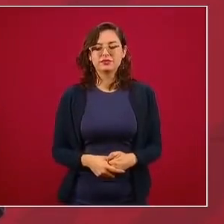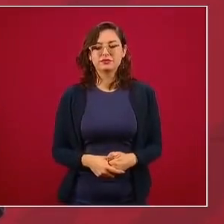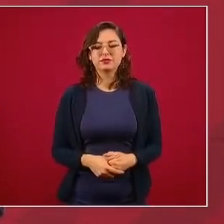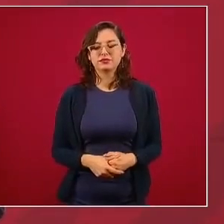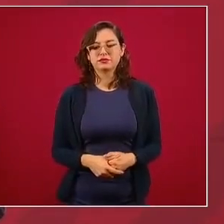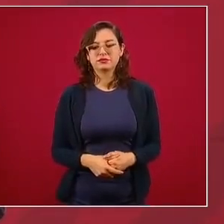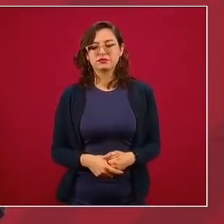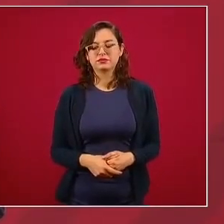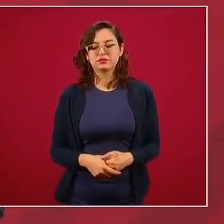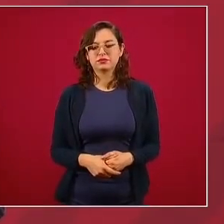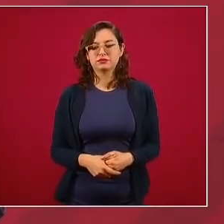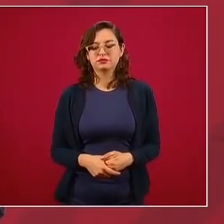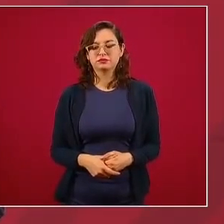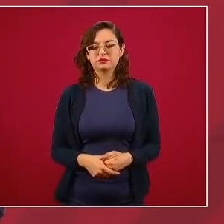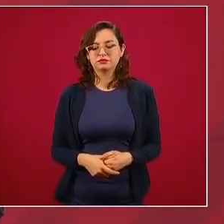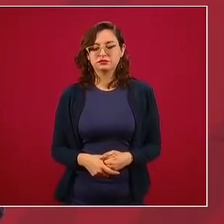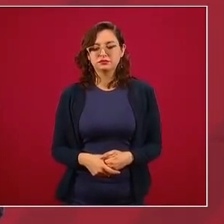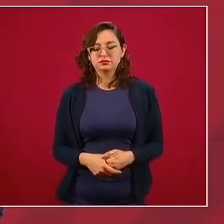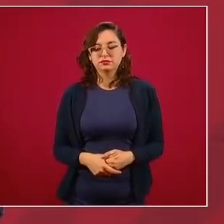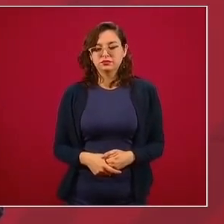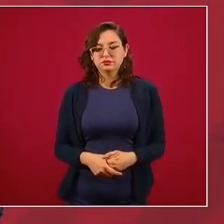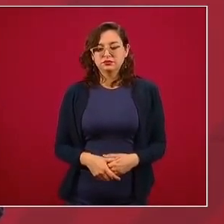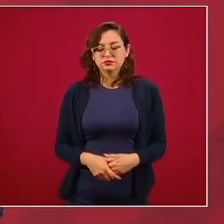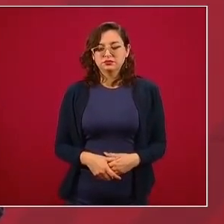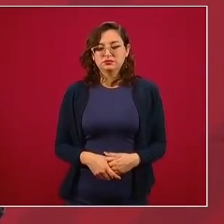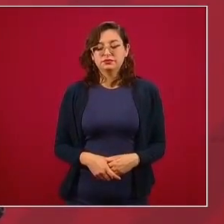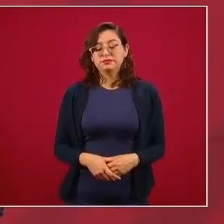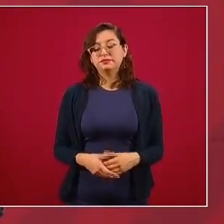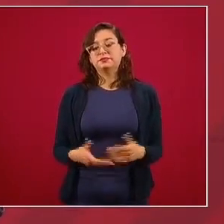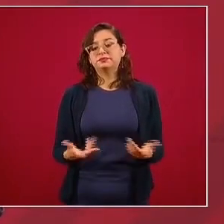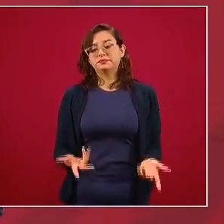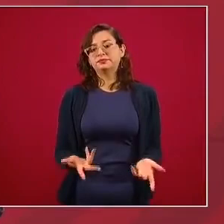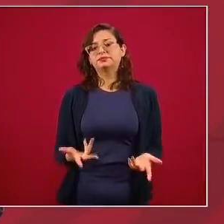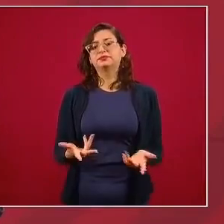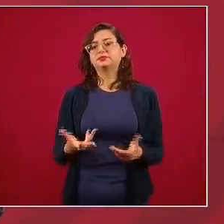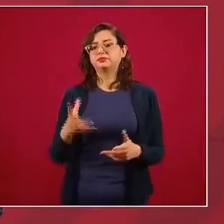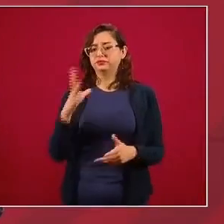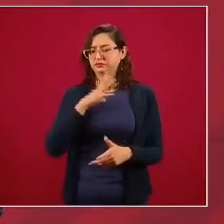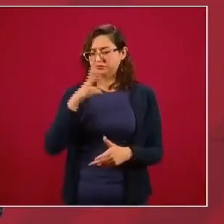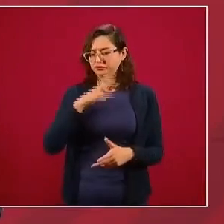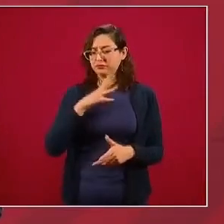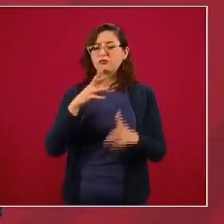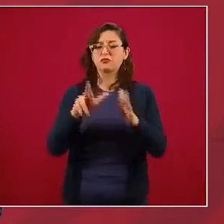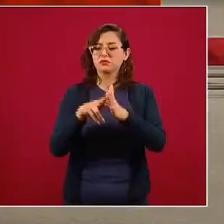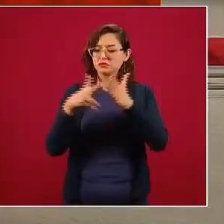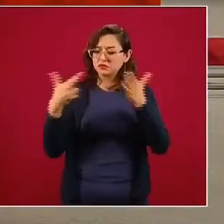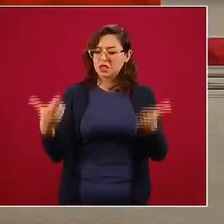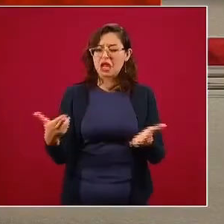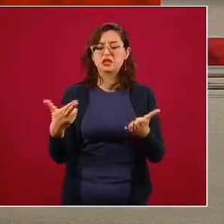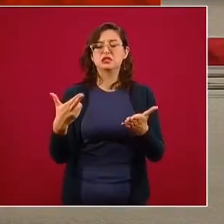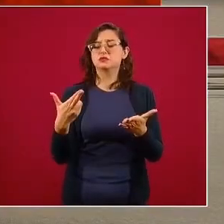que de cuando en cuando aparecen algunos informes científicos o publicaciones en revistas.